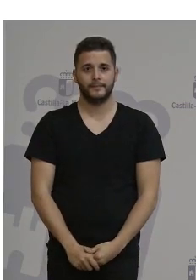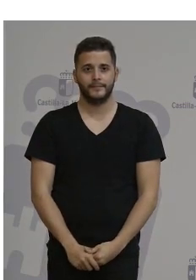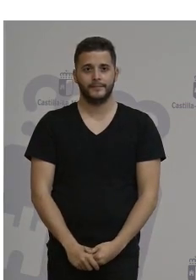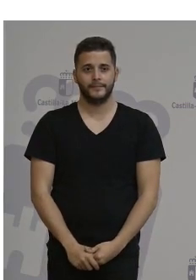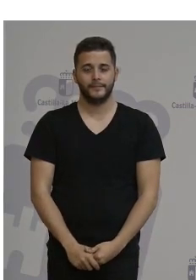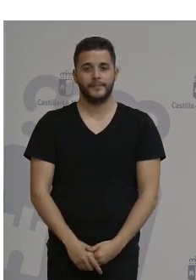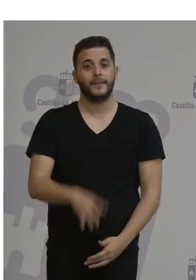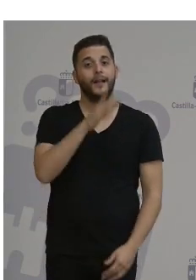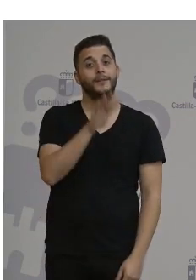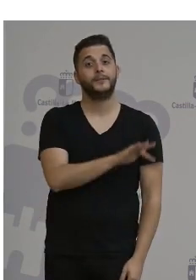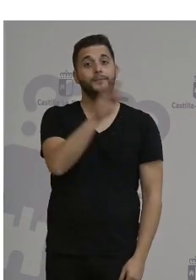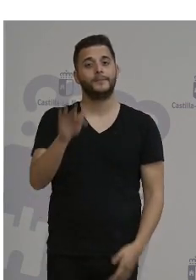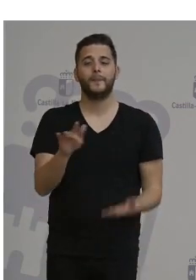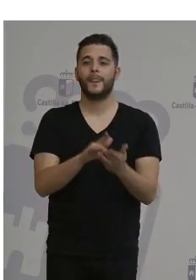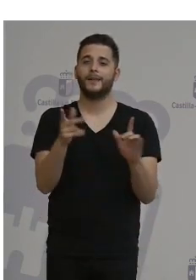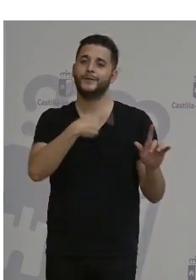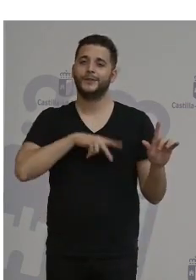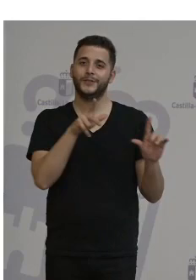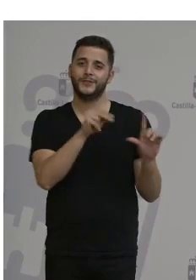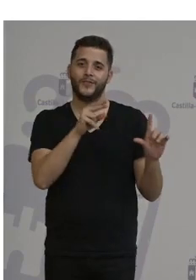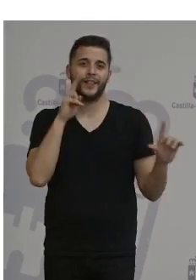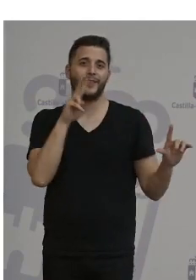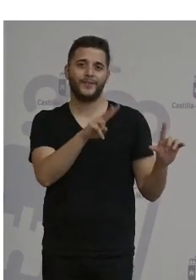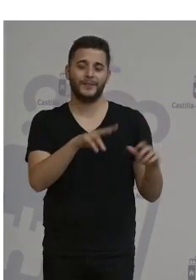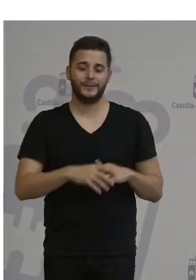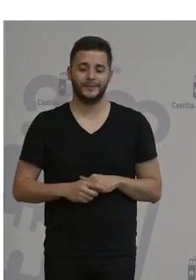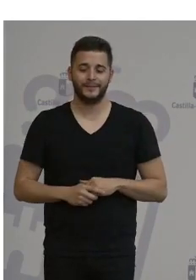A continuación veremos un vídeo, se proyectará un vídeo.